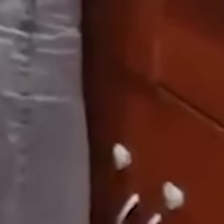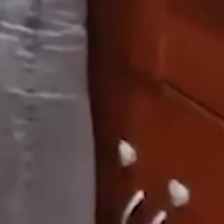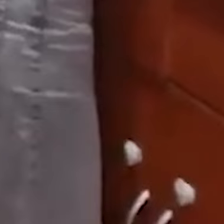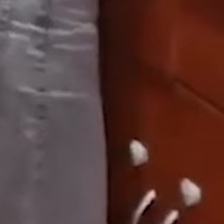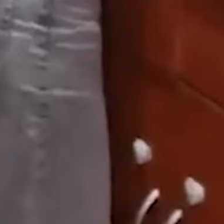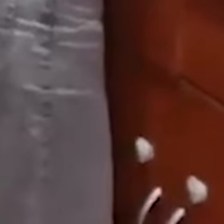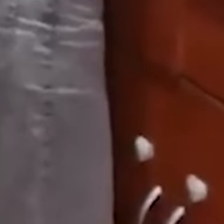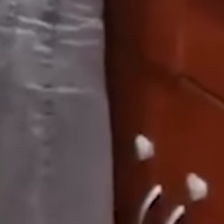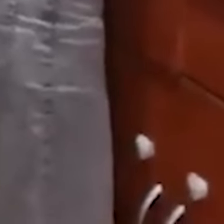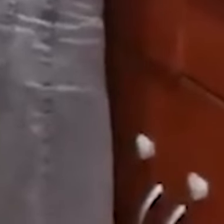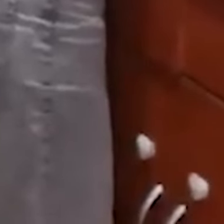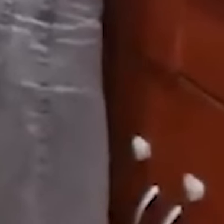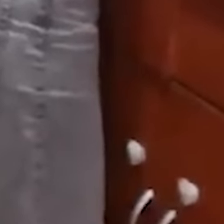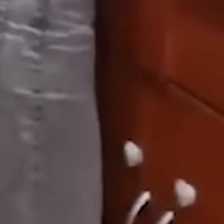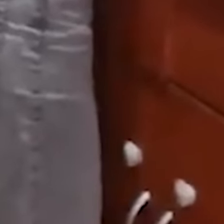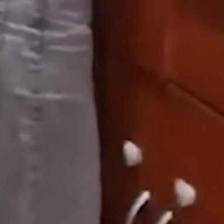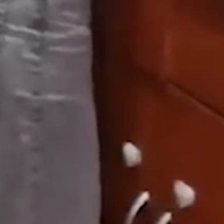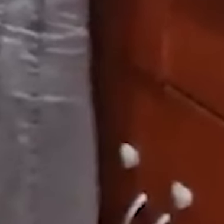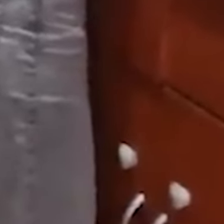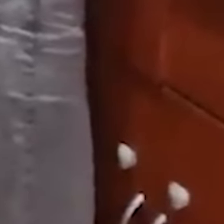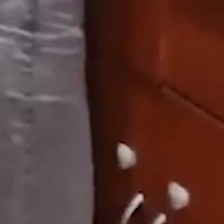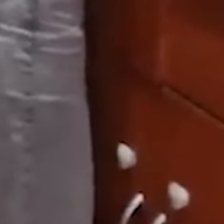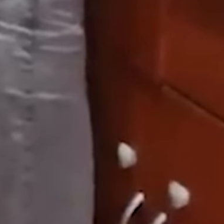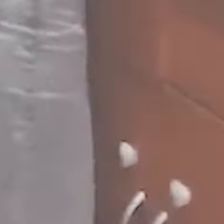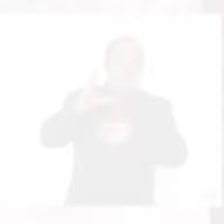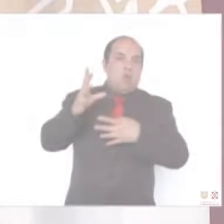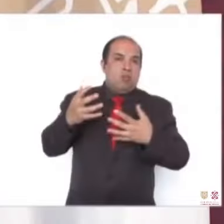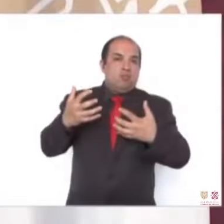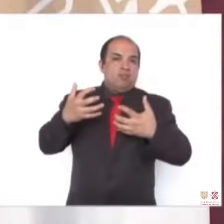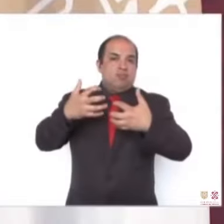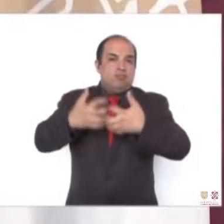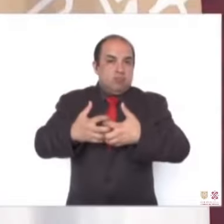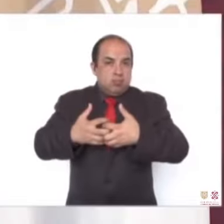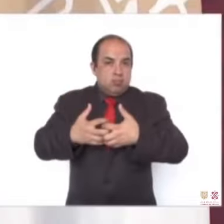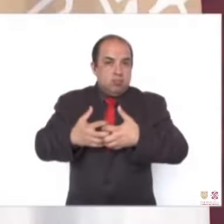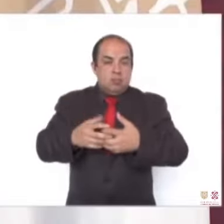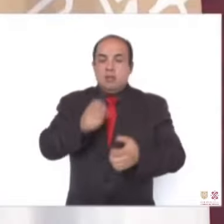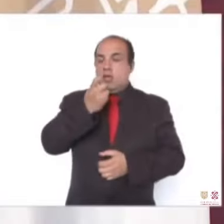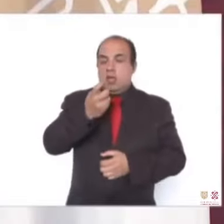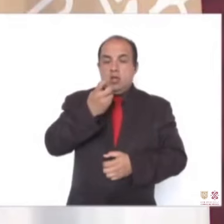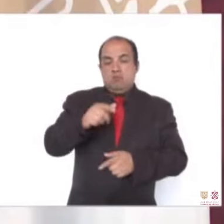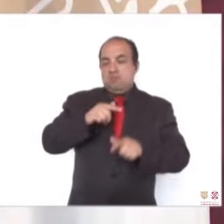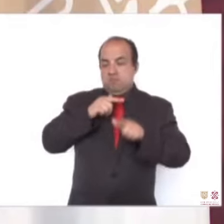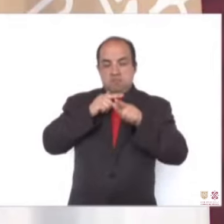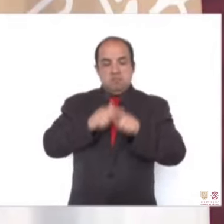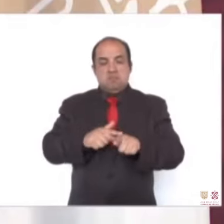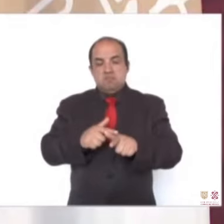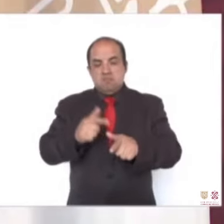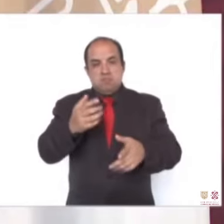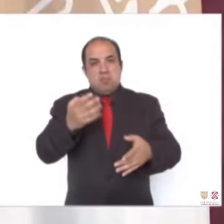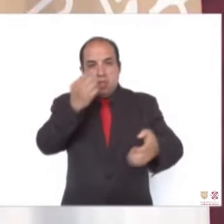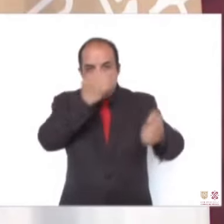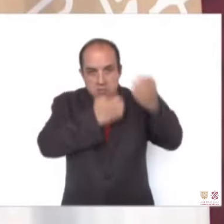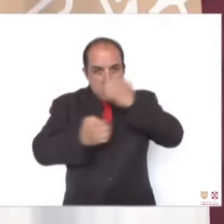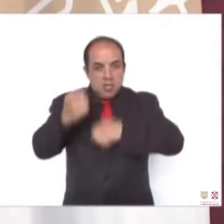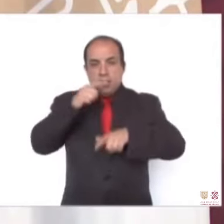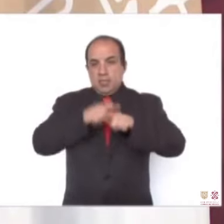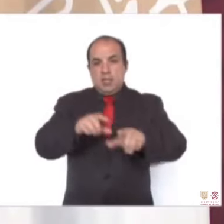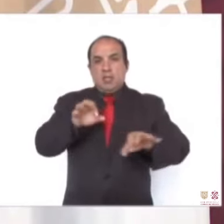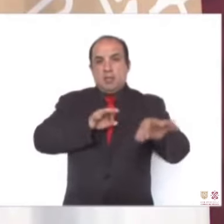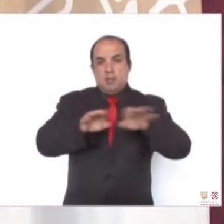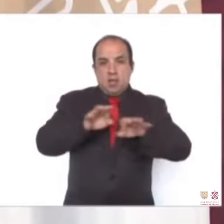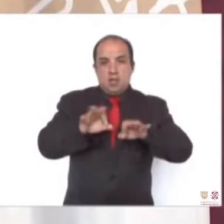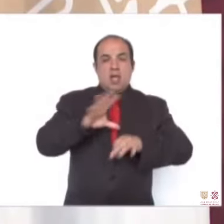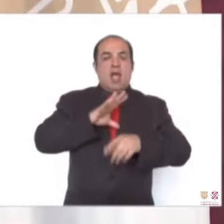de la filtración de la sustancia que contaminó el agua en Benito Juárez algo que se sigue se sigue estudiando se sigue trabajando hay un